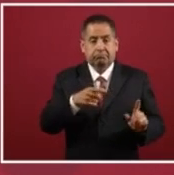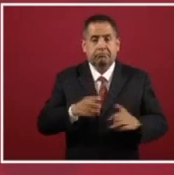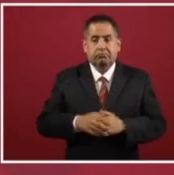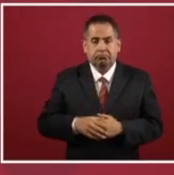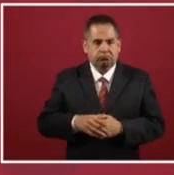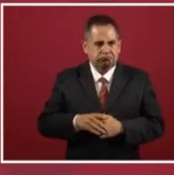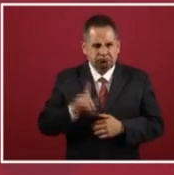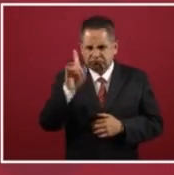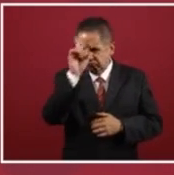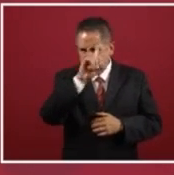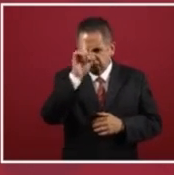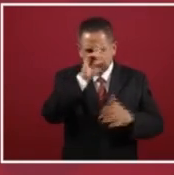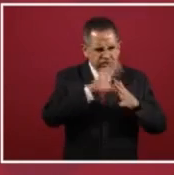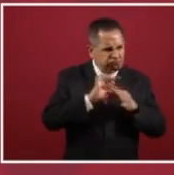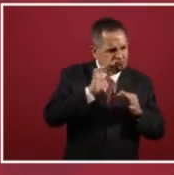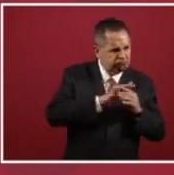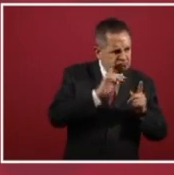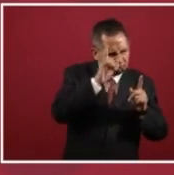asesorando